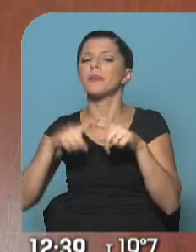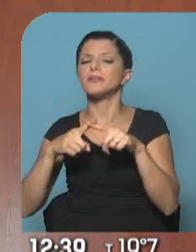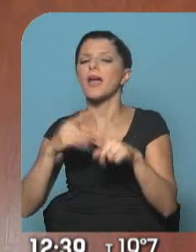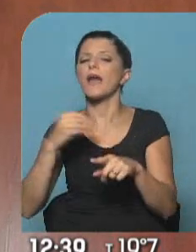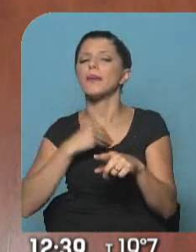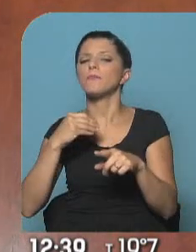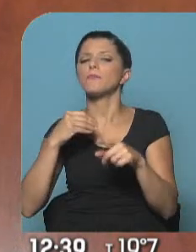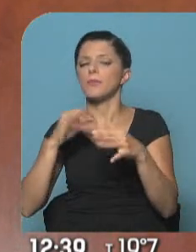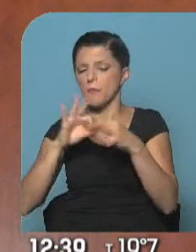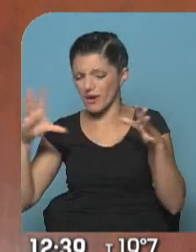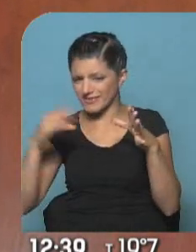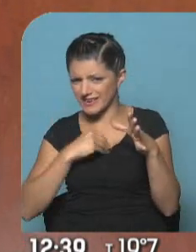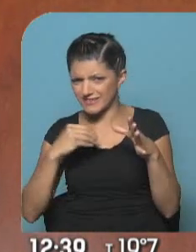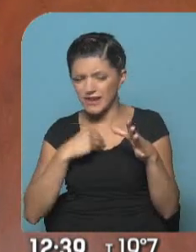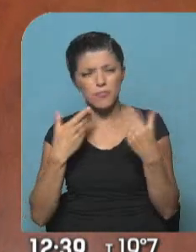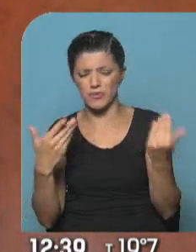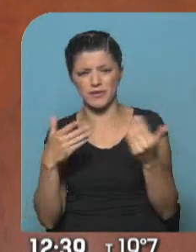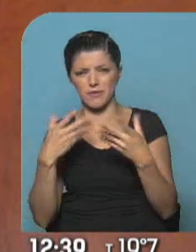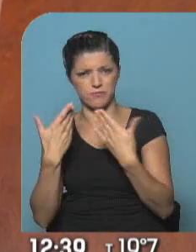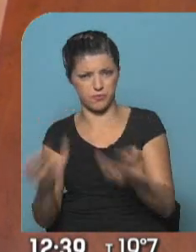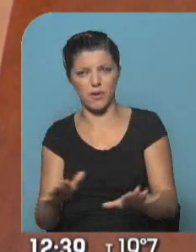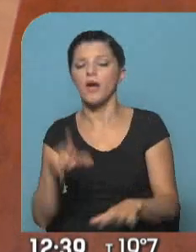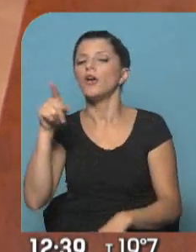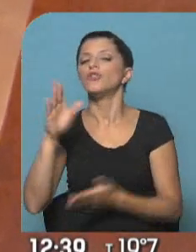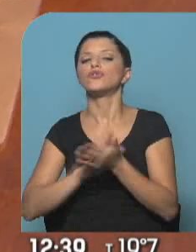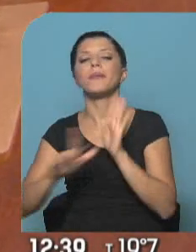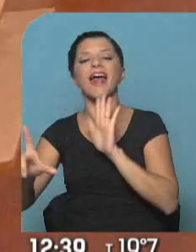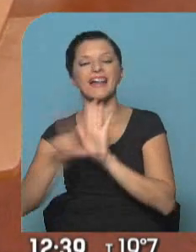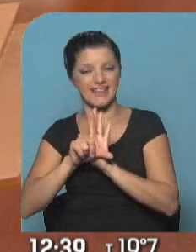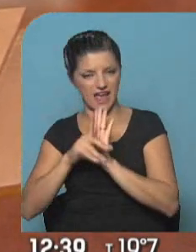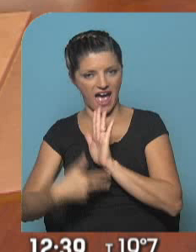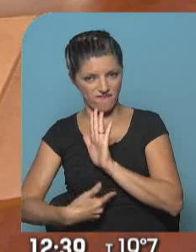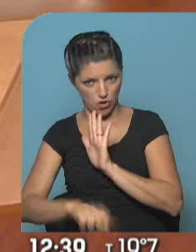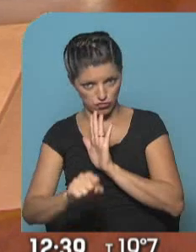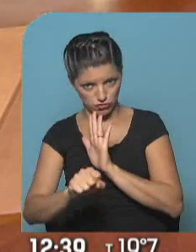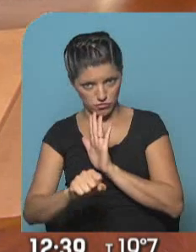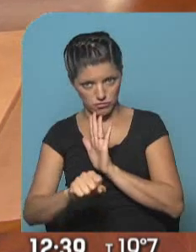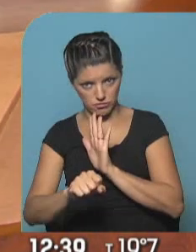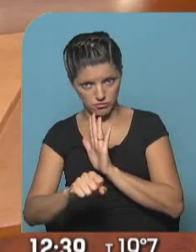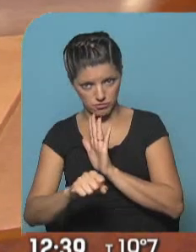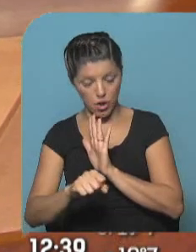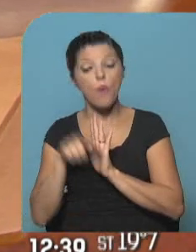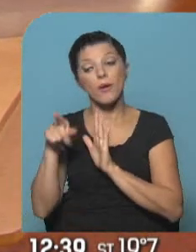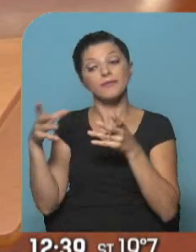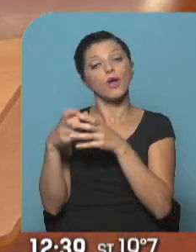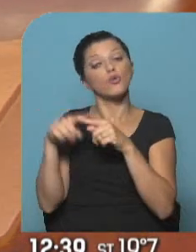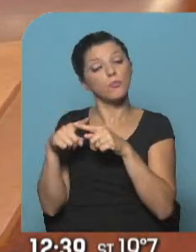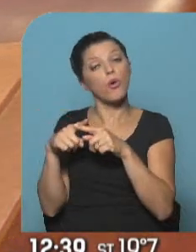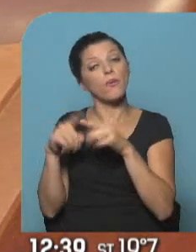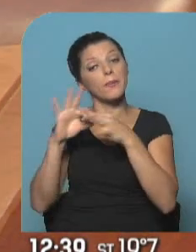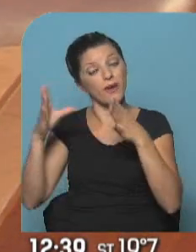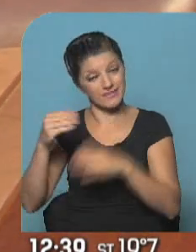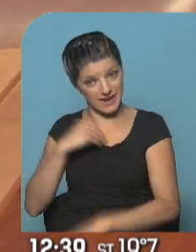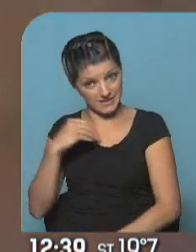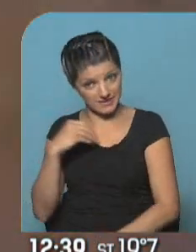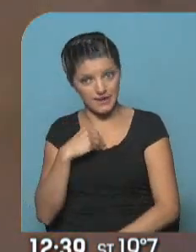por una cuestión trascendente en Chile, que es el aborto, es la ley del aborto. Por eso, los votos de la democracia cristiana, que supuestamente van